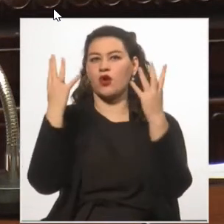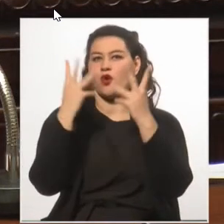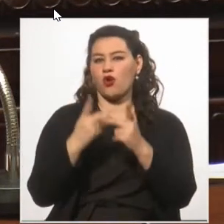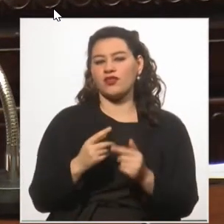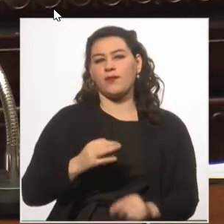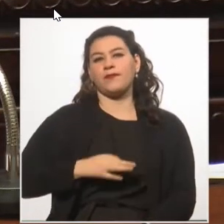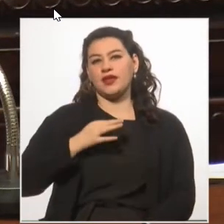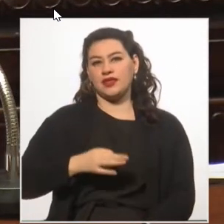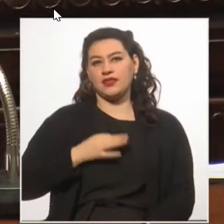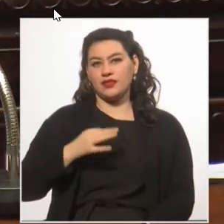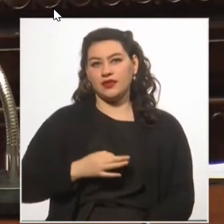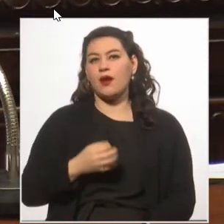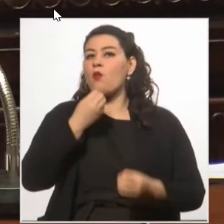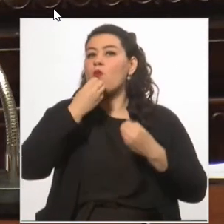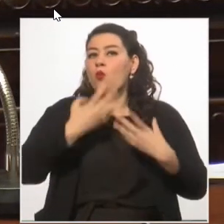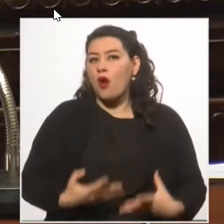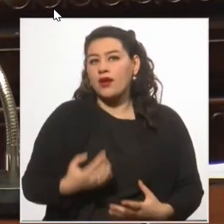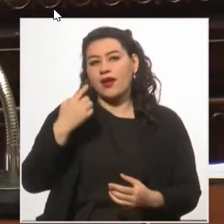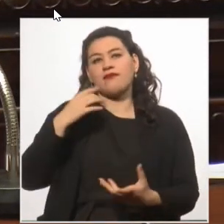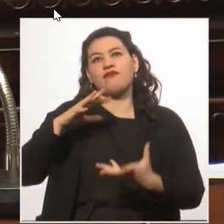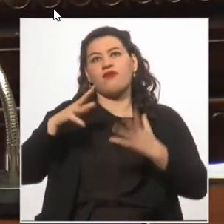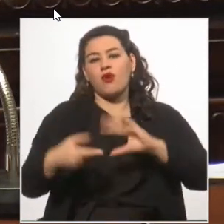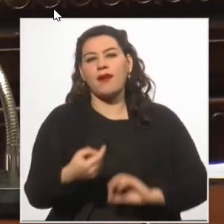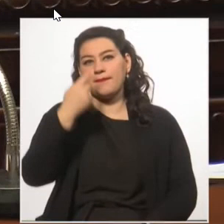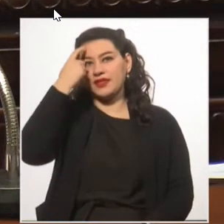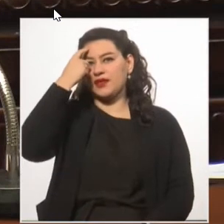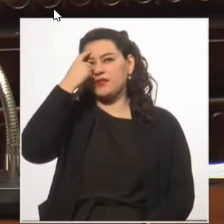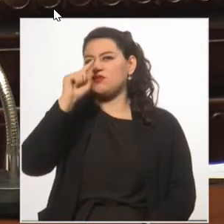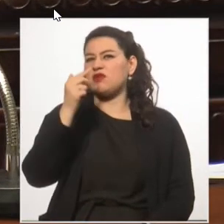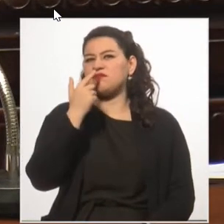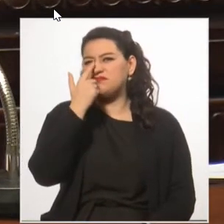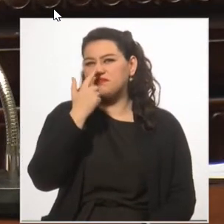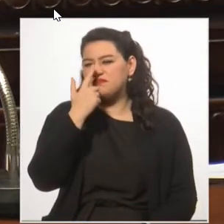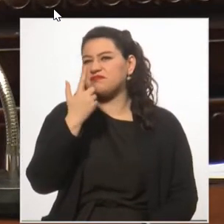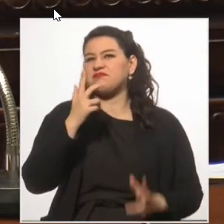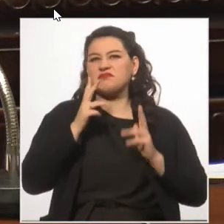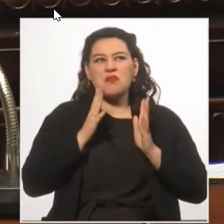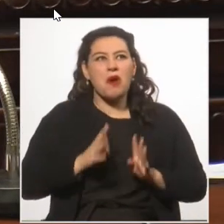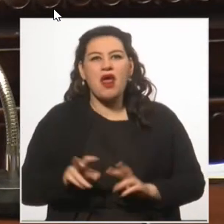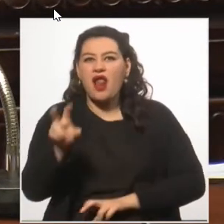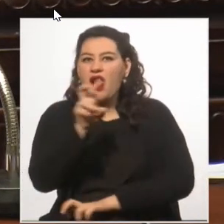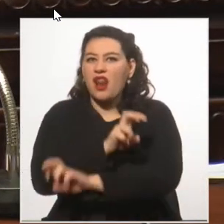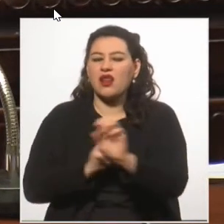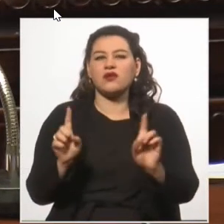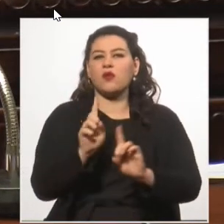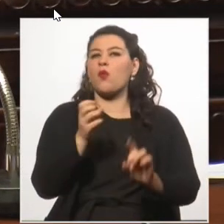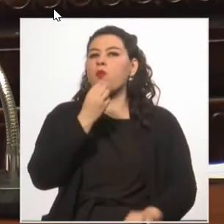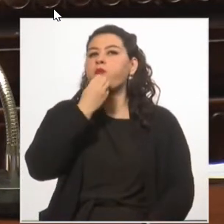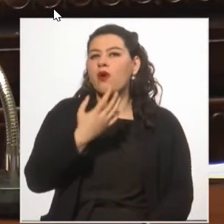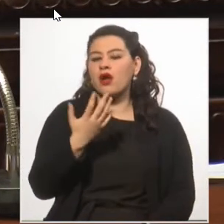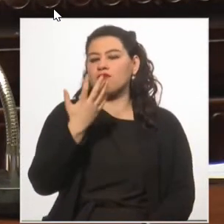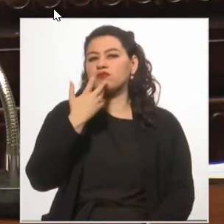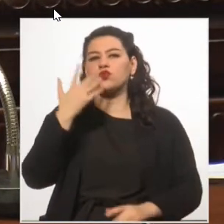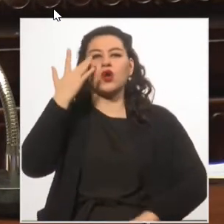vida, noble inspiración en el pensamiento, desinterés en la moral, buen gusto en el